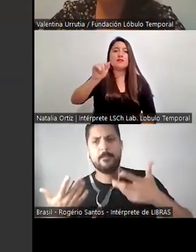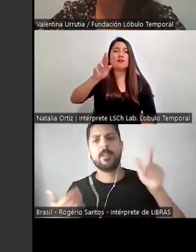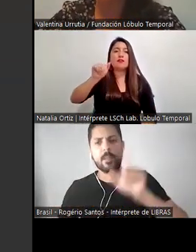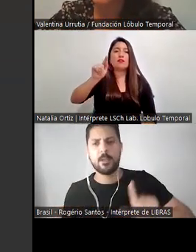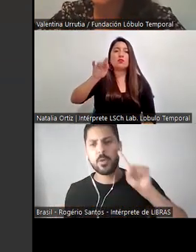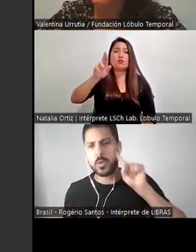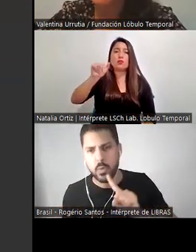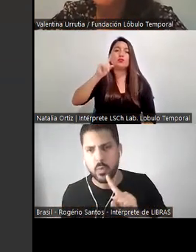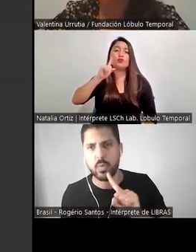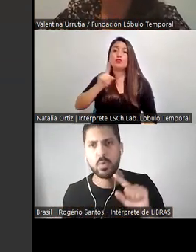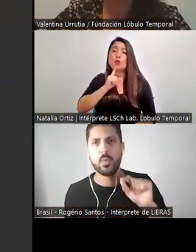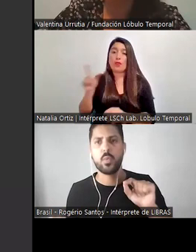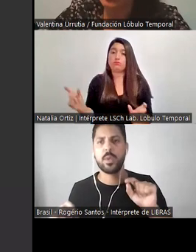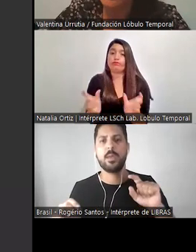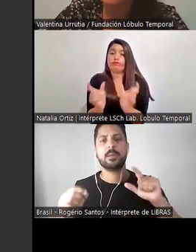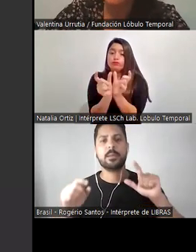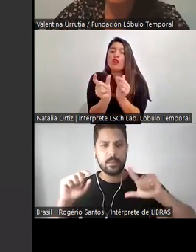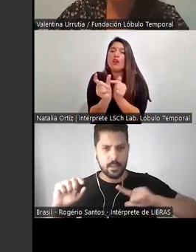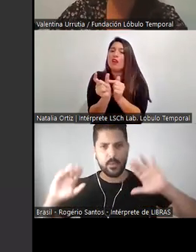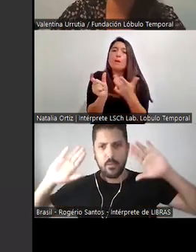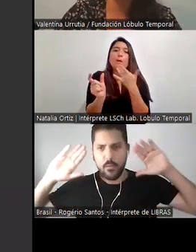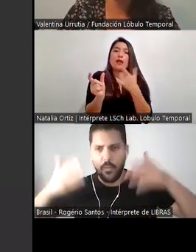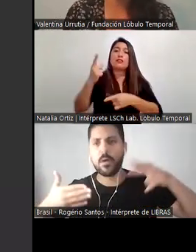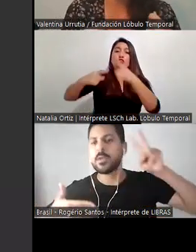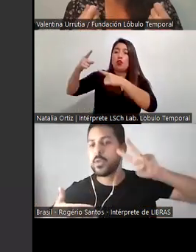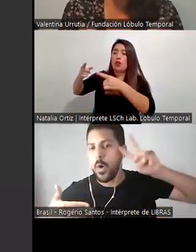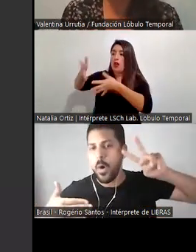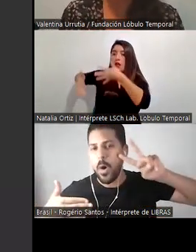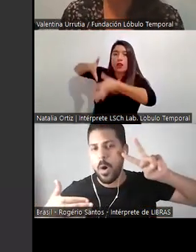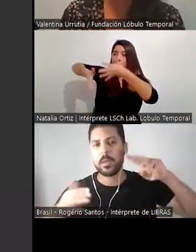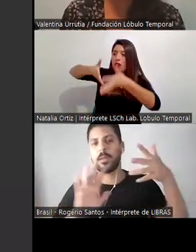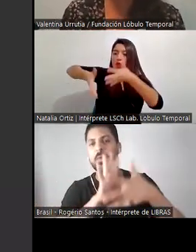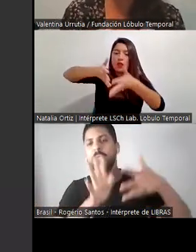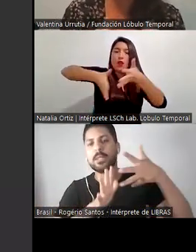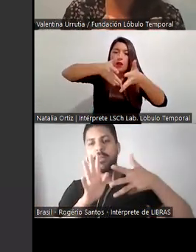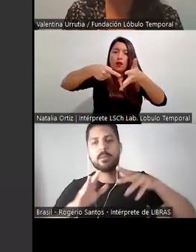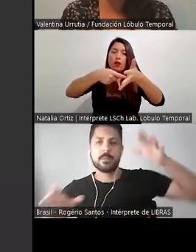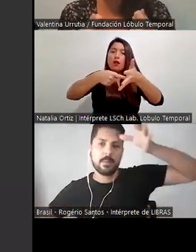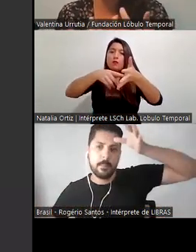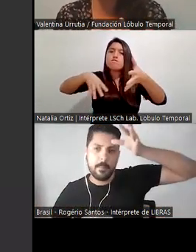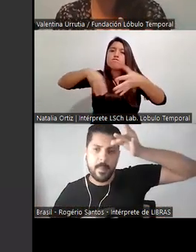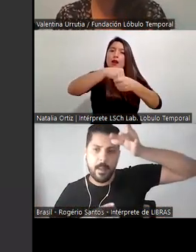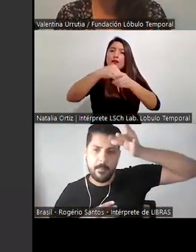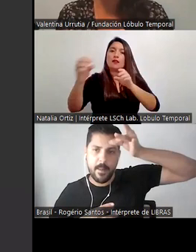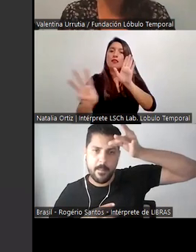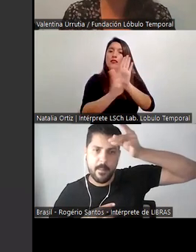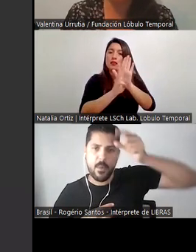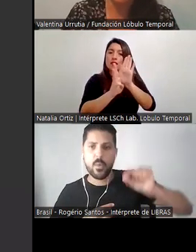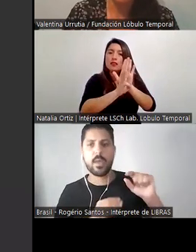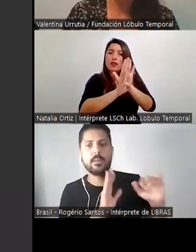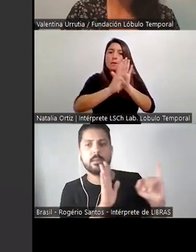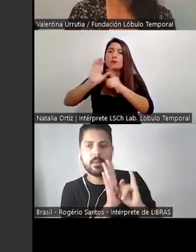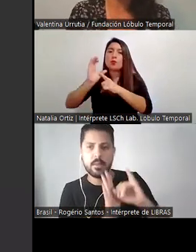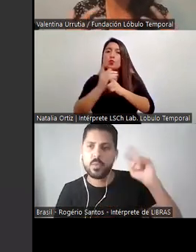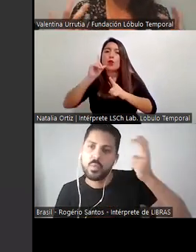utiliza para dar entonces cuenta de aquellas historias en lengua de señas que incorporan la identidad y la cultura sorda en su